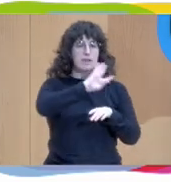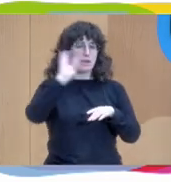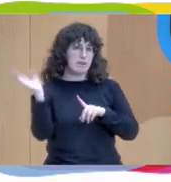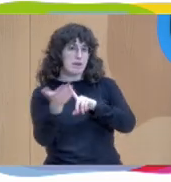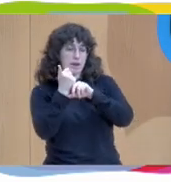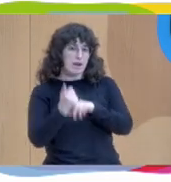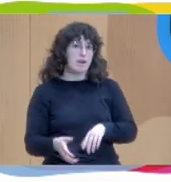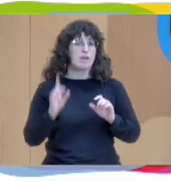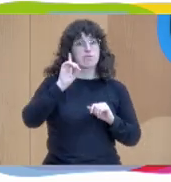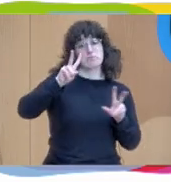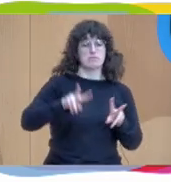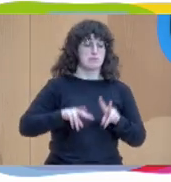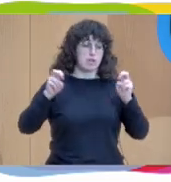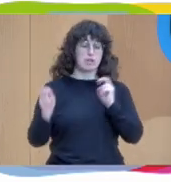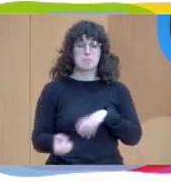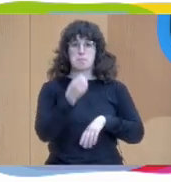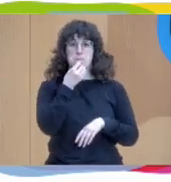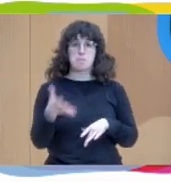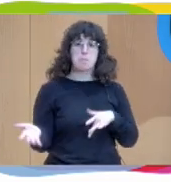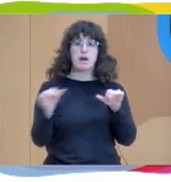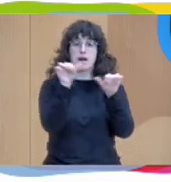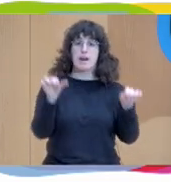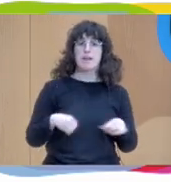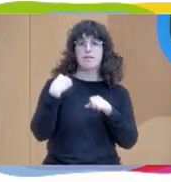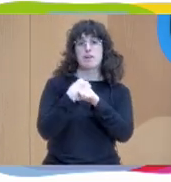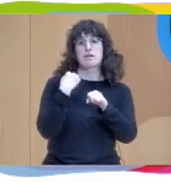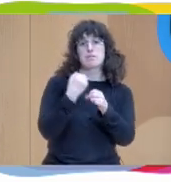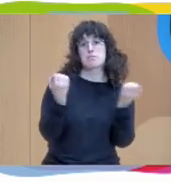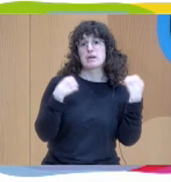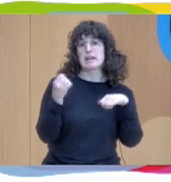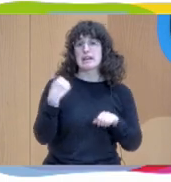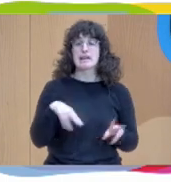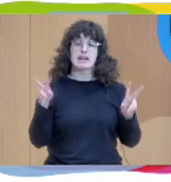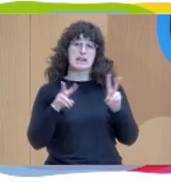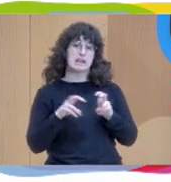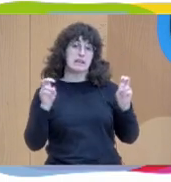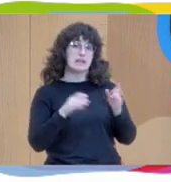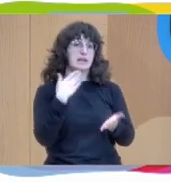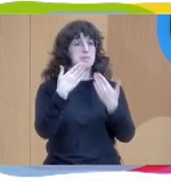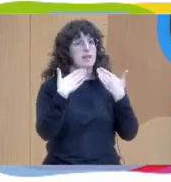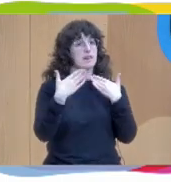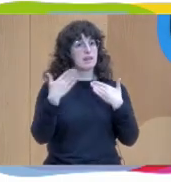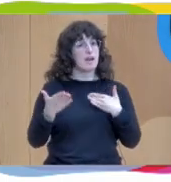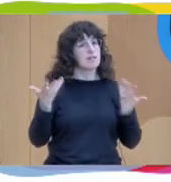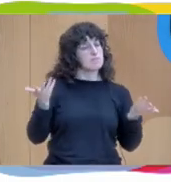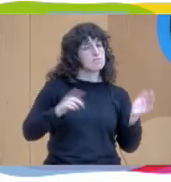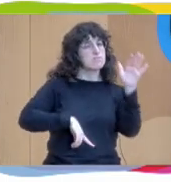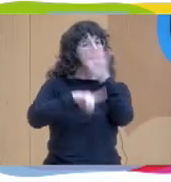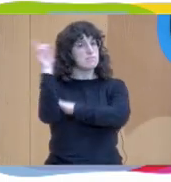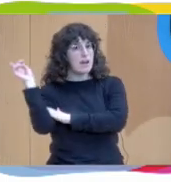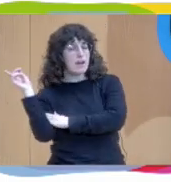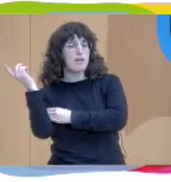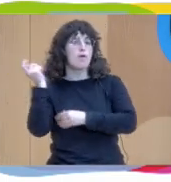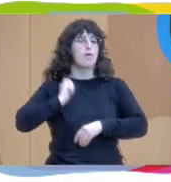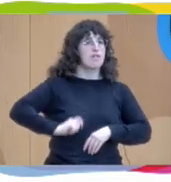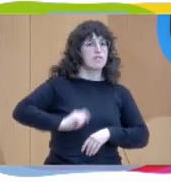al enfoque dialógico Así que es una muy buena ocasión para crecer profesionalmente y también como personas sin más dilación comenzamos